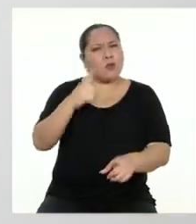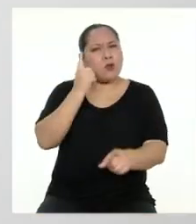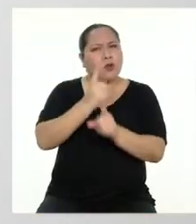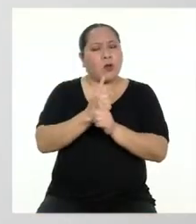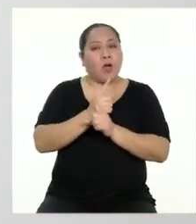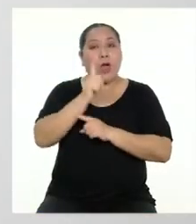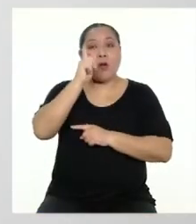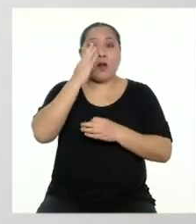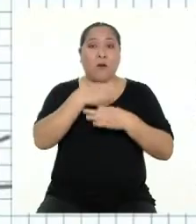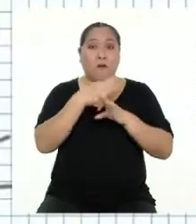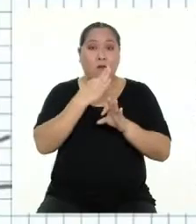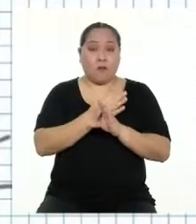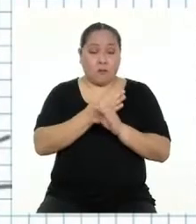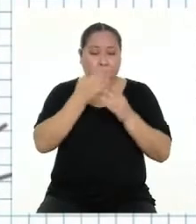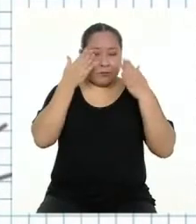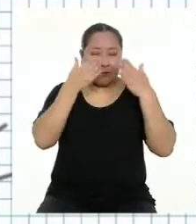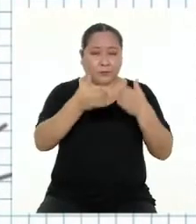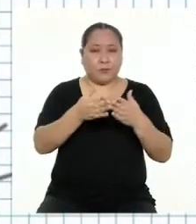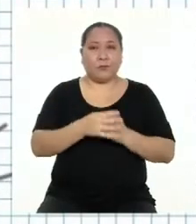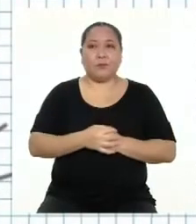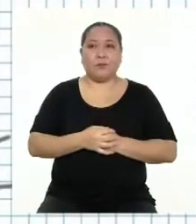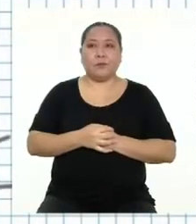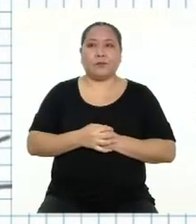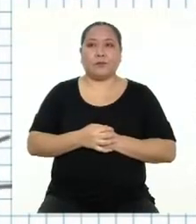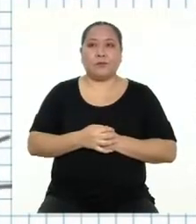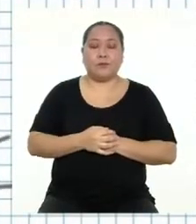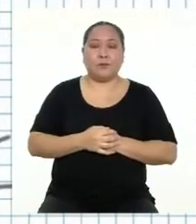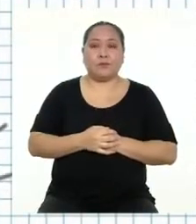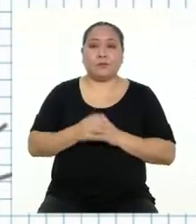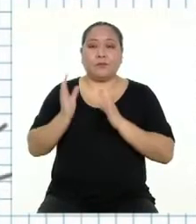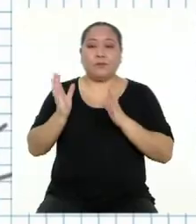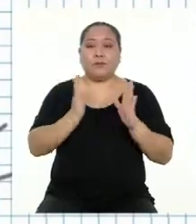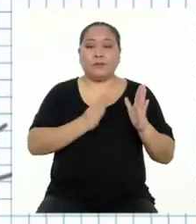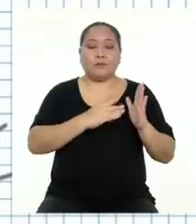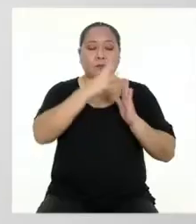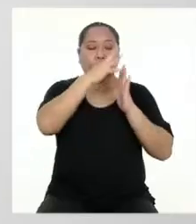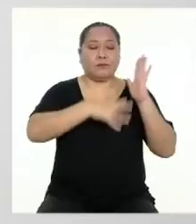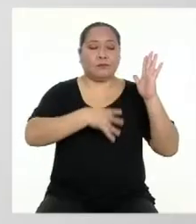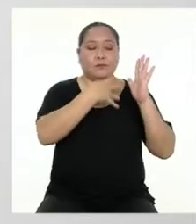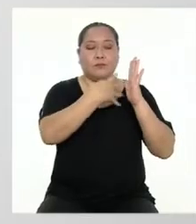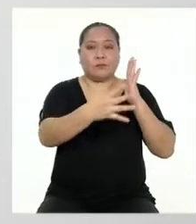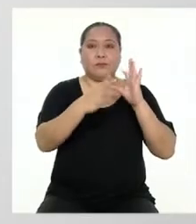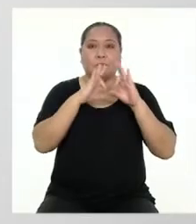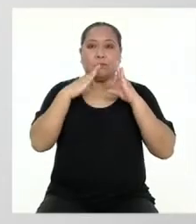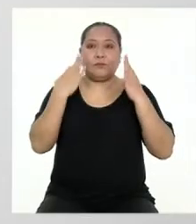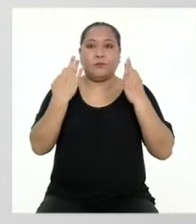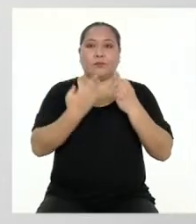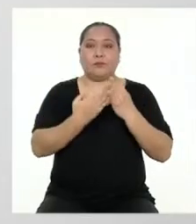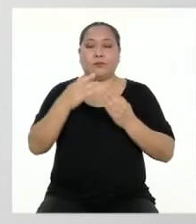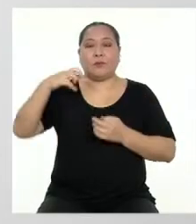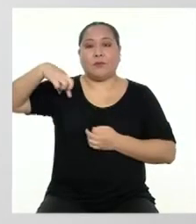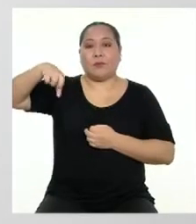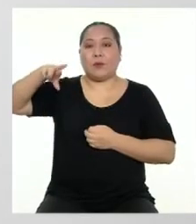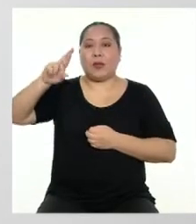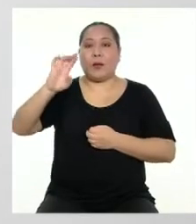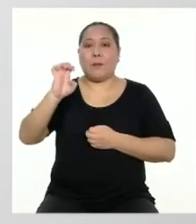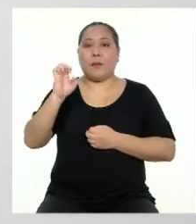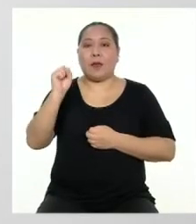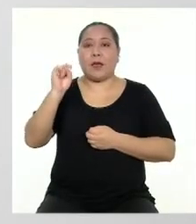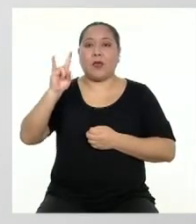forma efectiva para ello. Se trata de elaborar un presupuesto familiar. Con este presupuesto familiar podemos